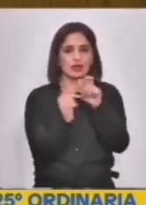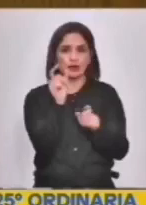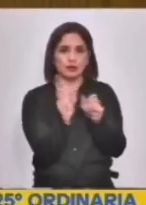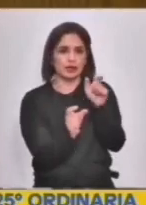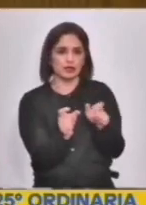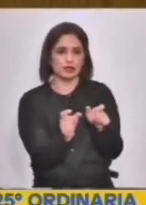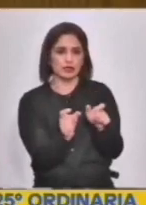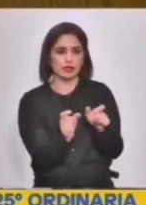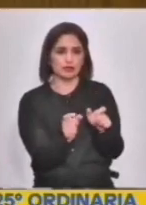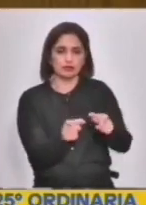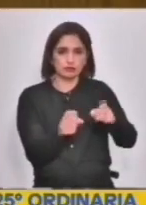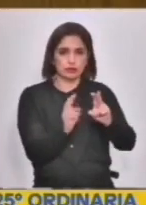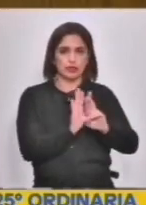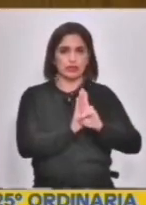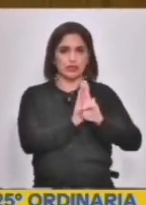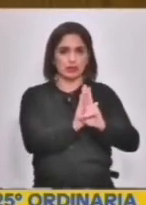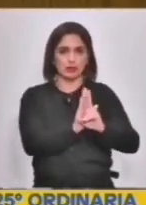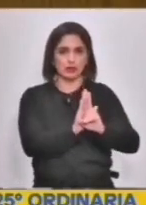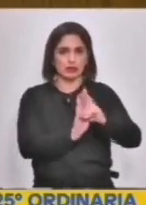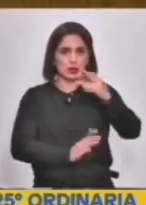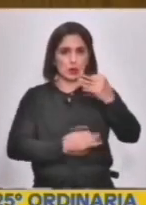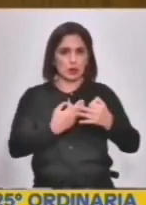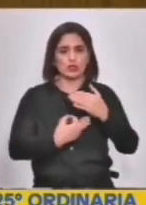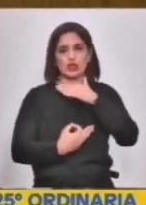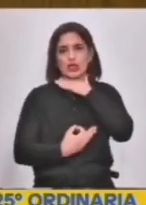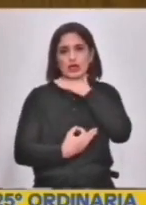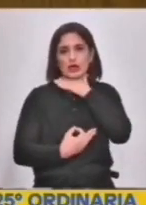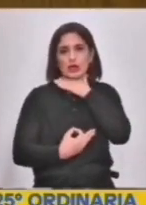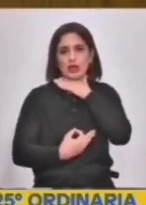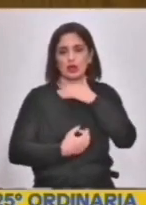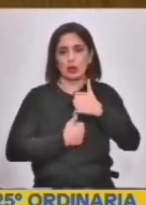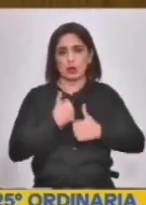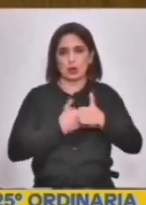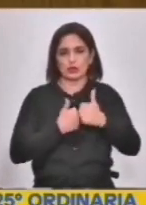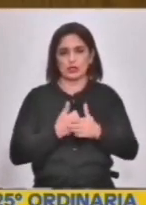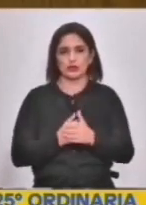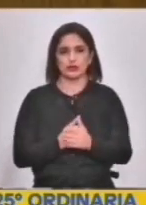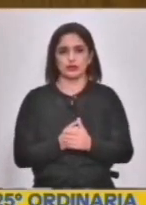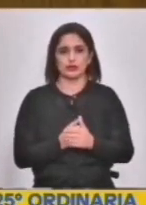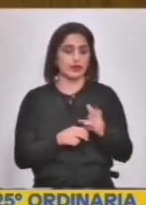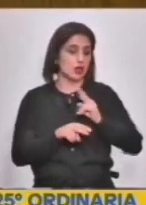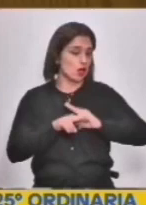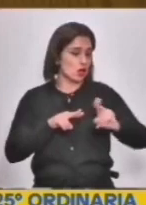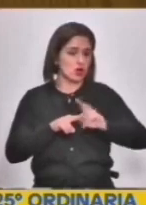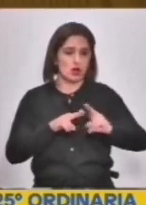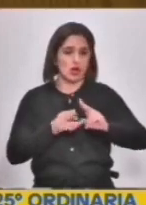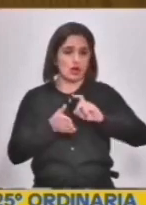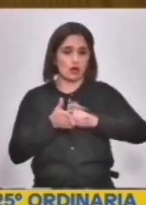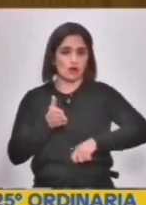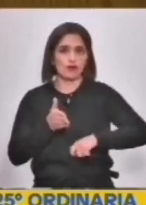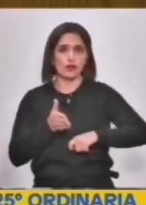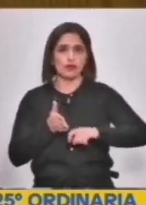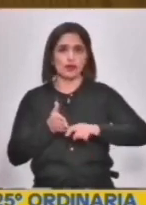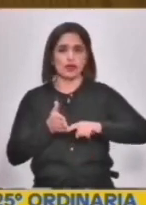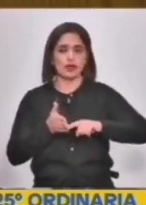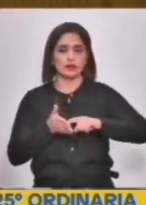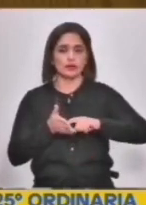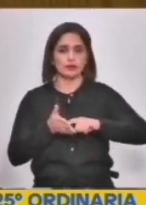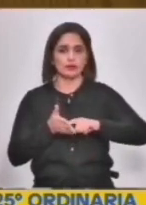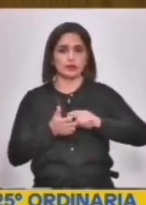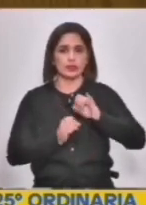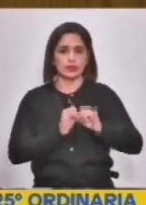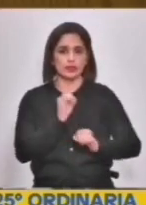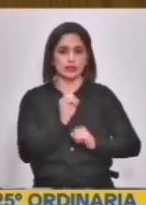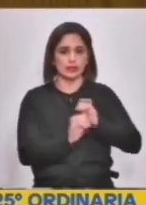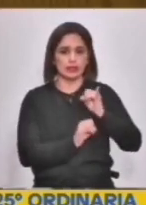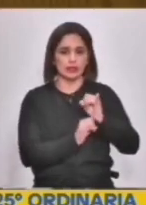pueda quedar habilitada para representar un litigio de deuda o procedimiento concursales lo lo haga con firma electrónica avanzada o